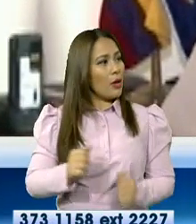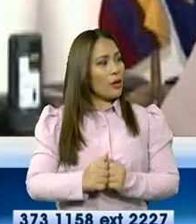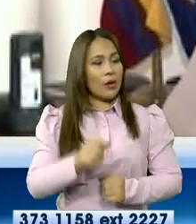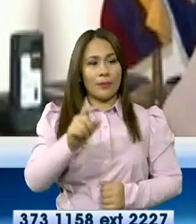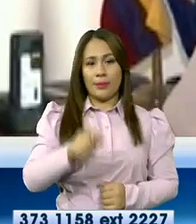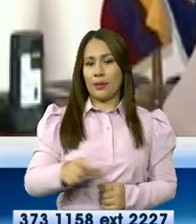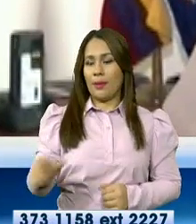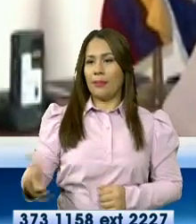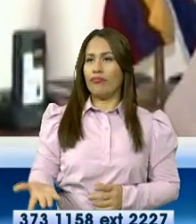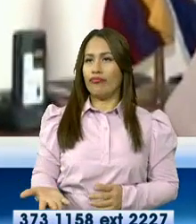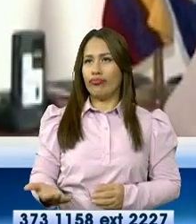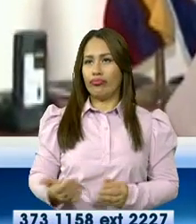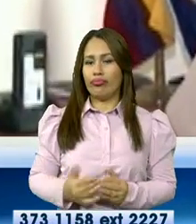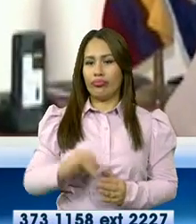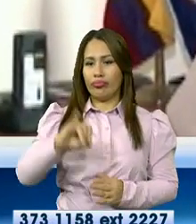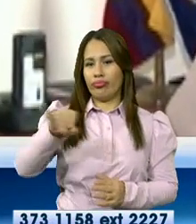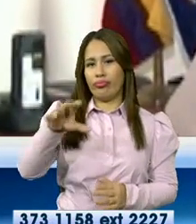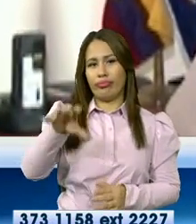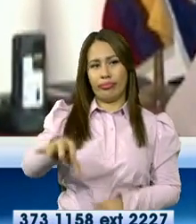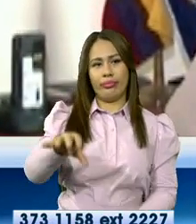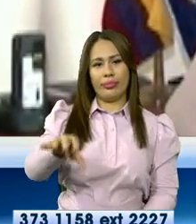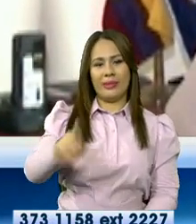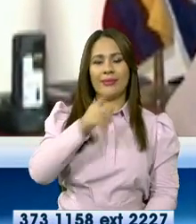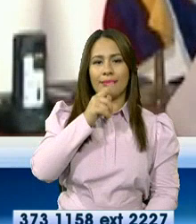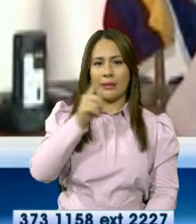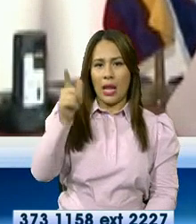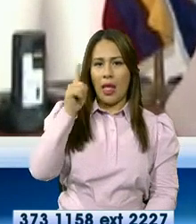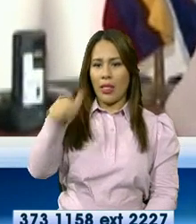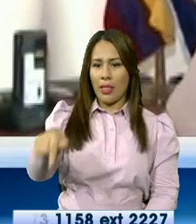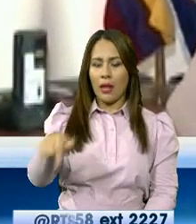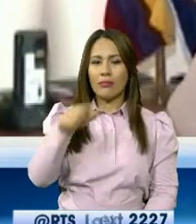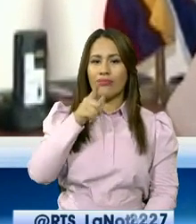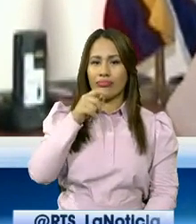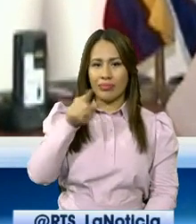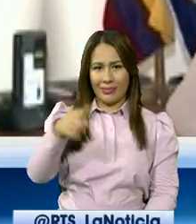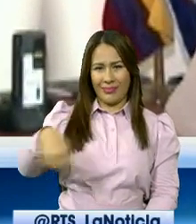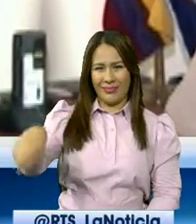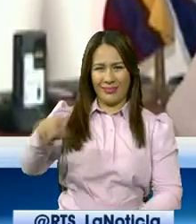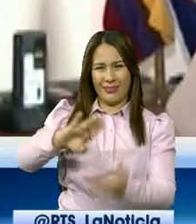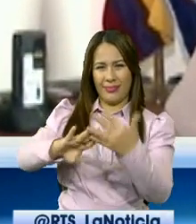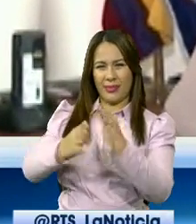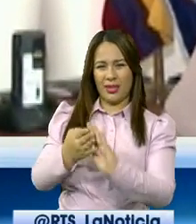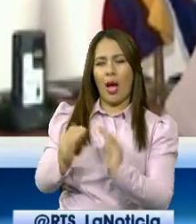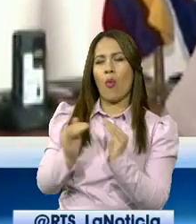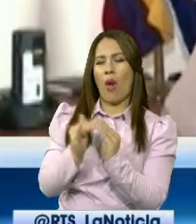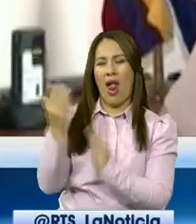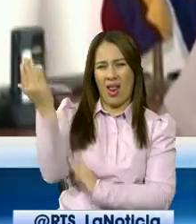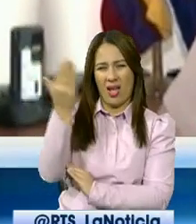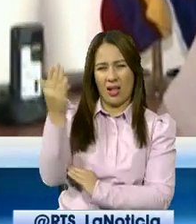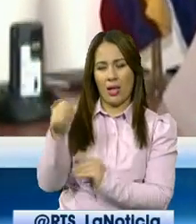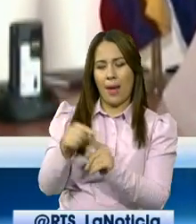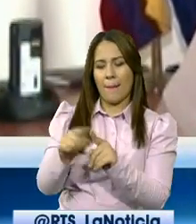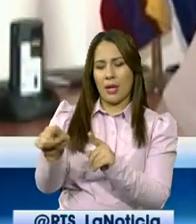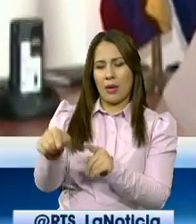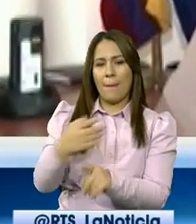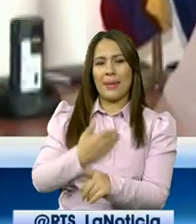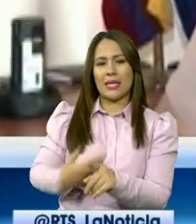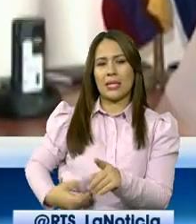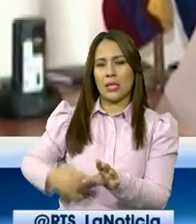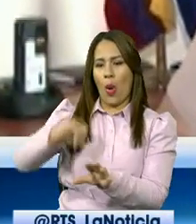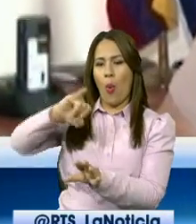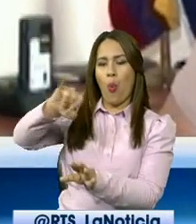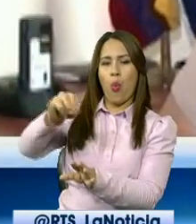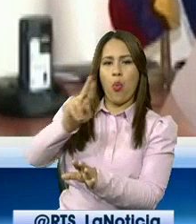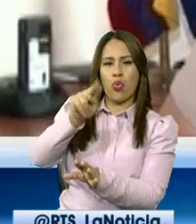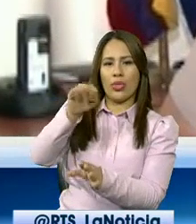Parroquial, quien aduce e indica que él es